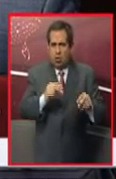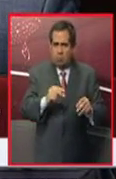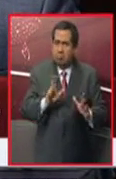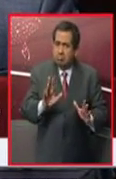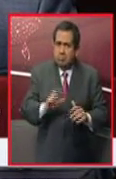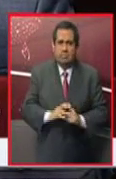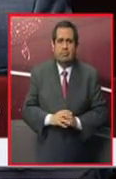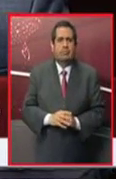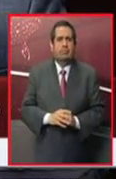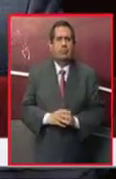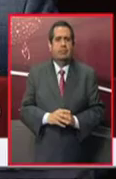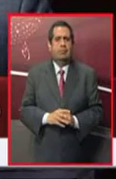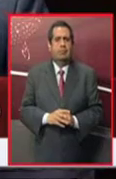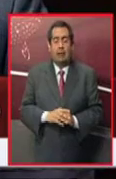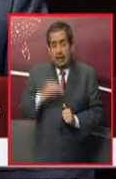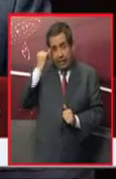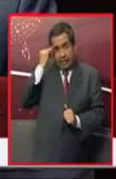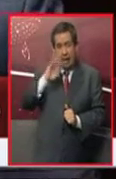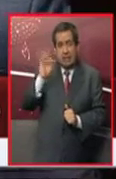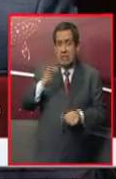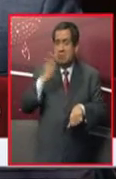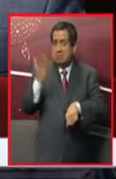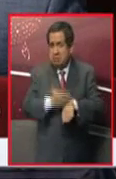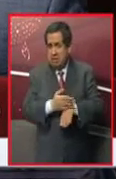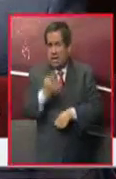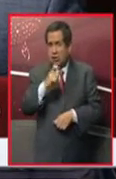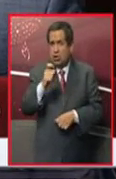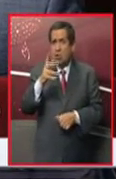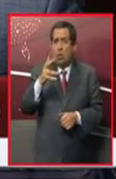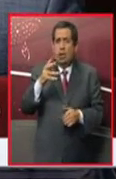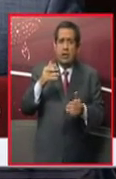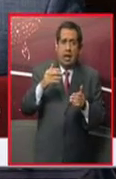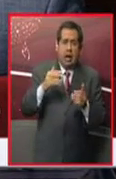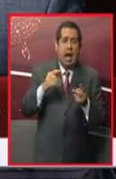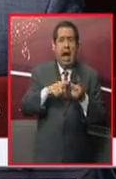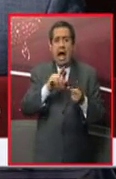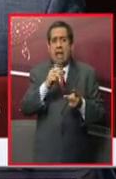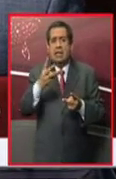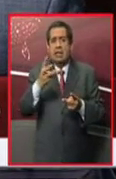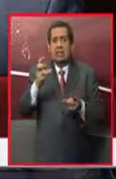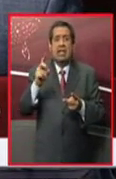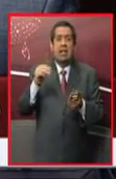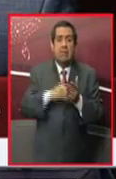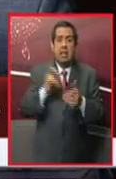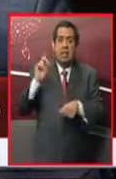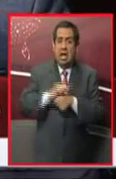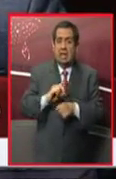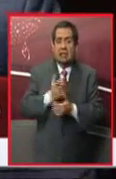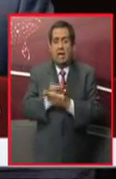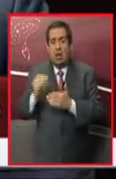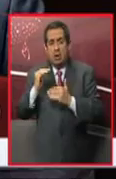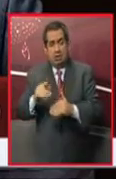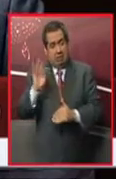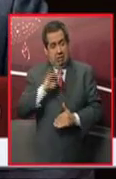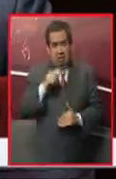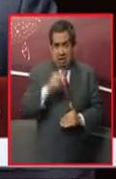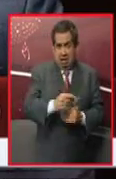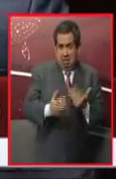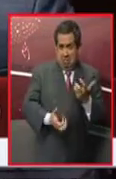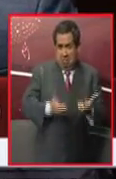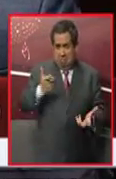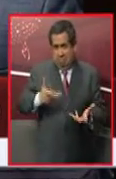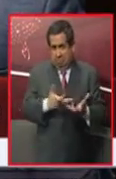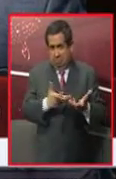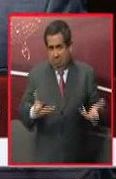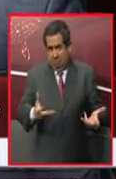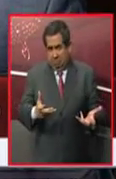siniestrada. Se prevén infracciones de 150 a 30,000 días de salario mínimo para quien realice en terrenos incendiados cualquier actividad o